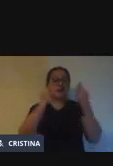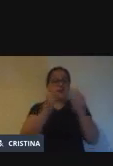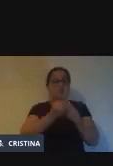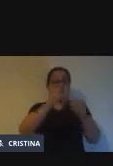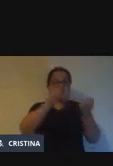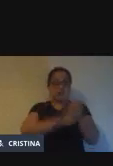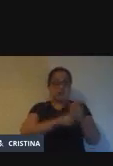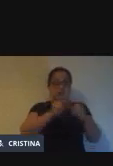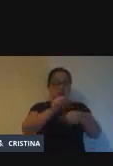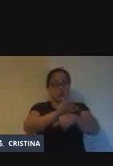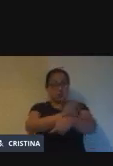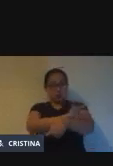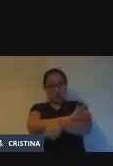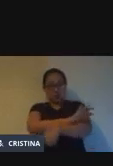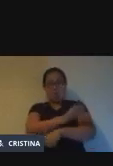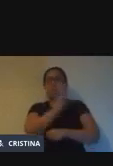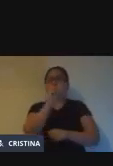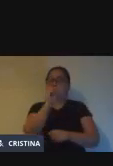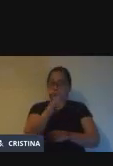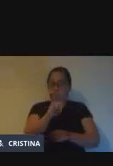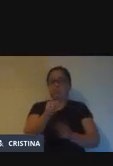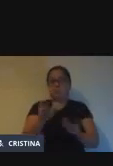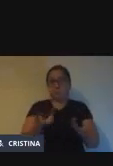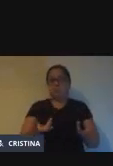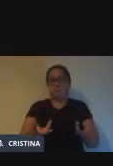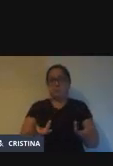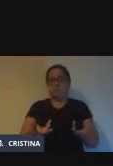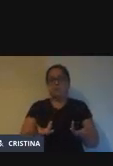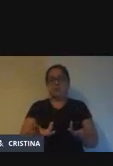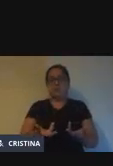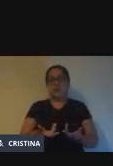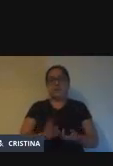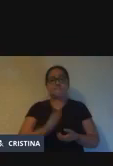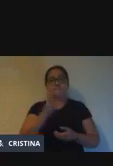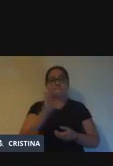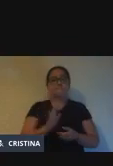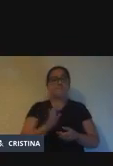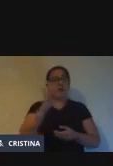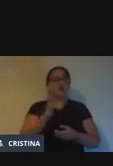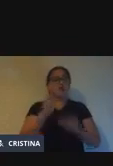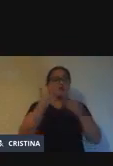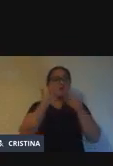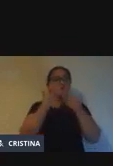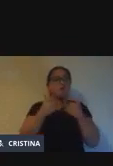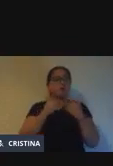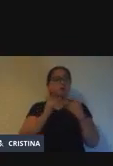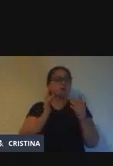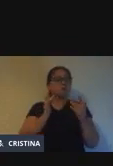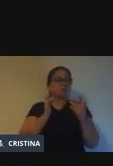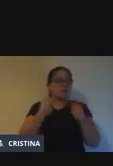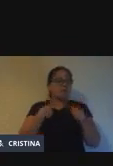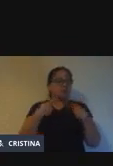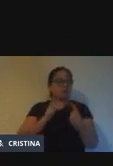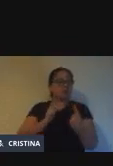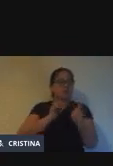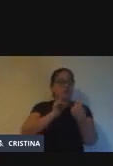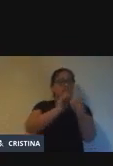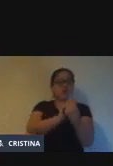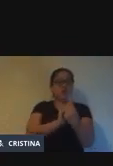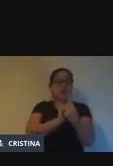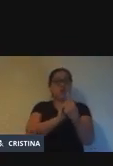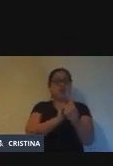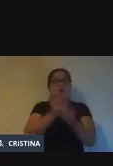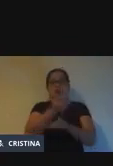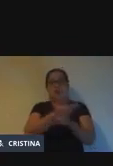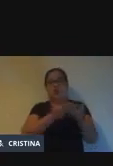emocional, ¿sí? Donde te frena todo contacto, ya sea humano o auditivo, es